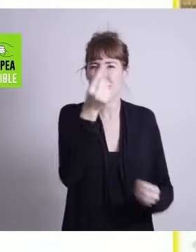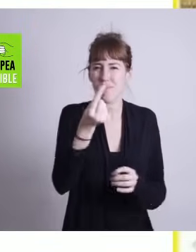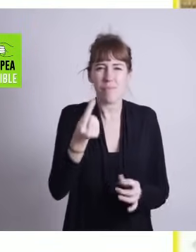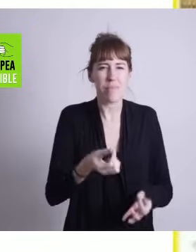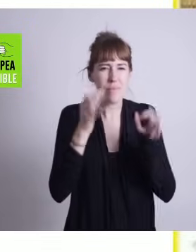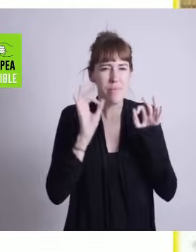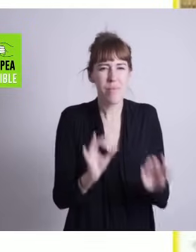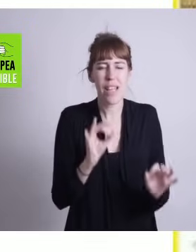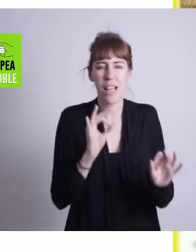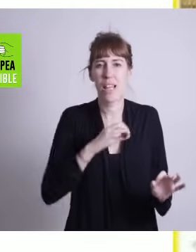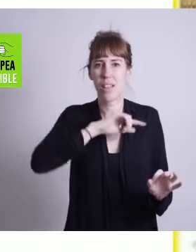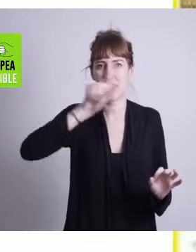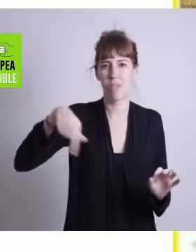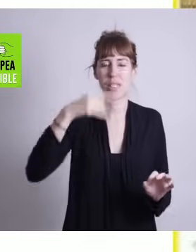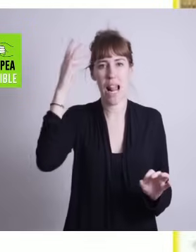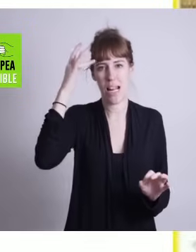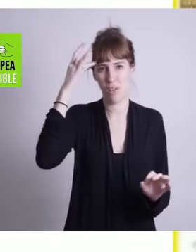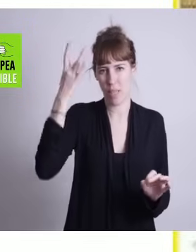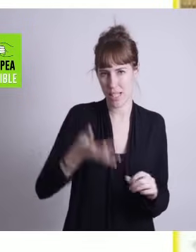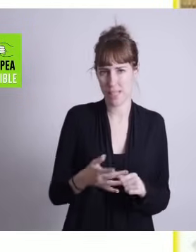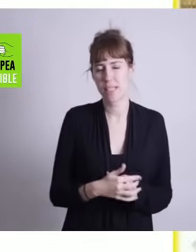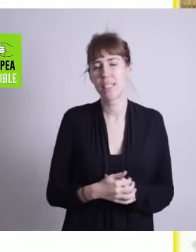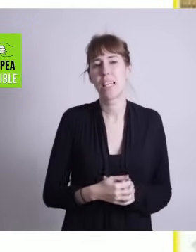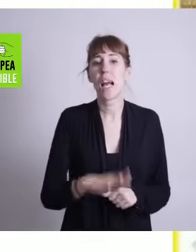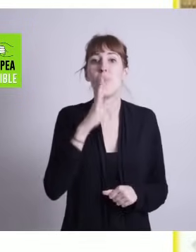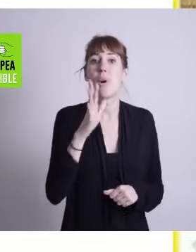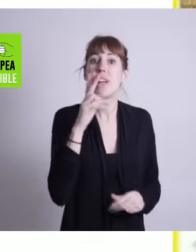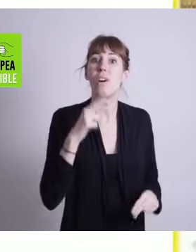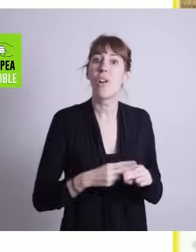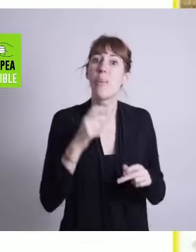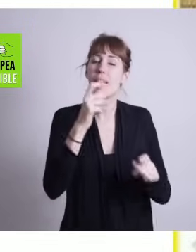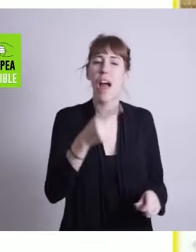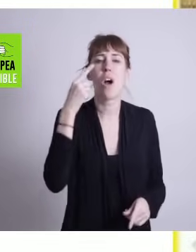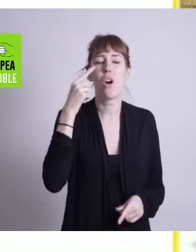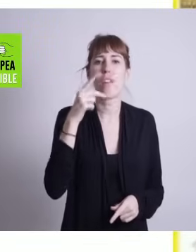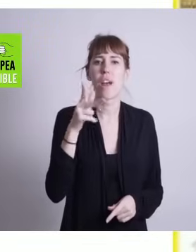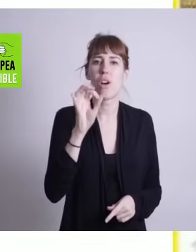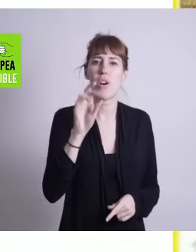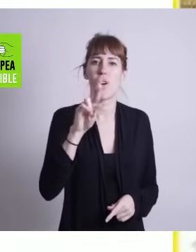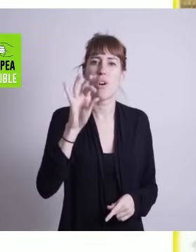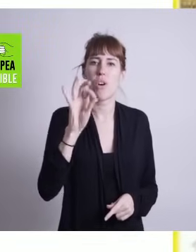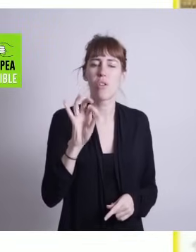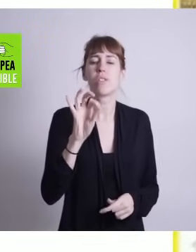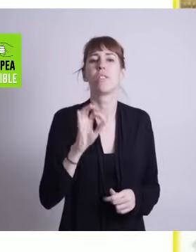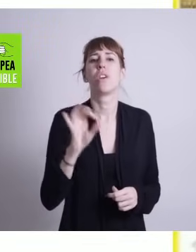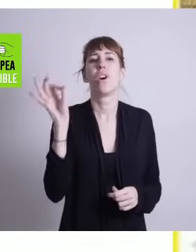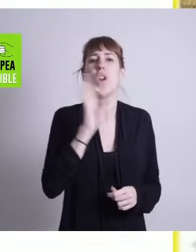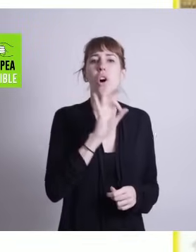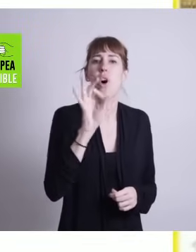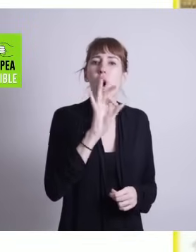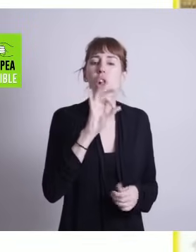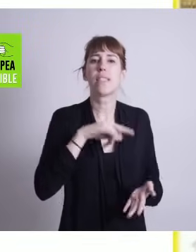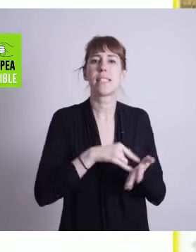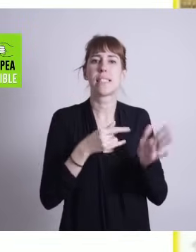que es nuestra anatomía. De ahí que se llame el ojo de horus o realmente sistema